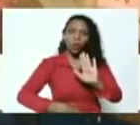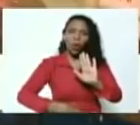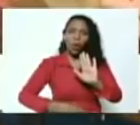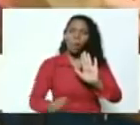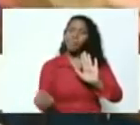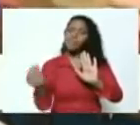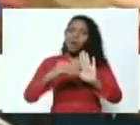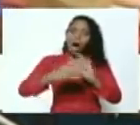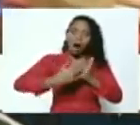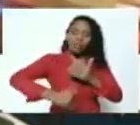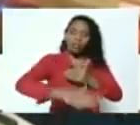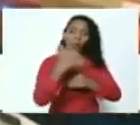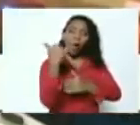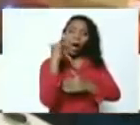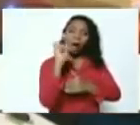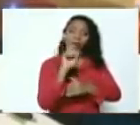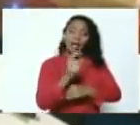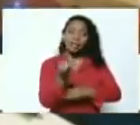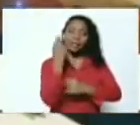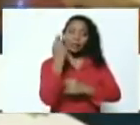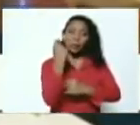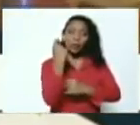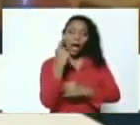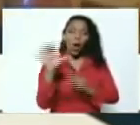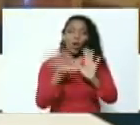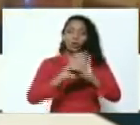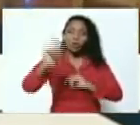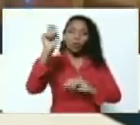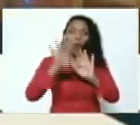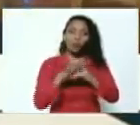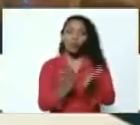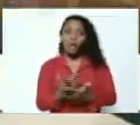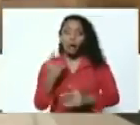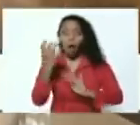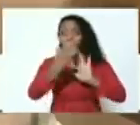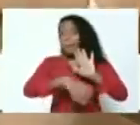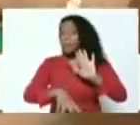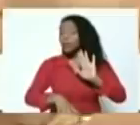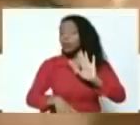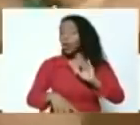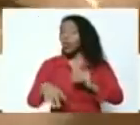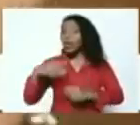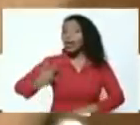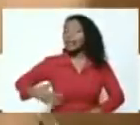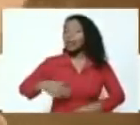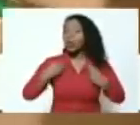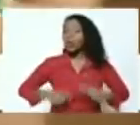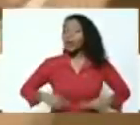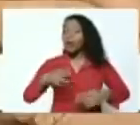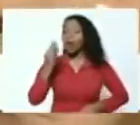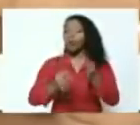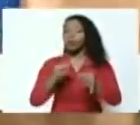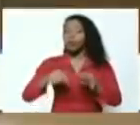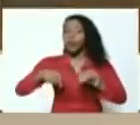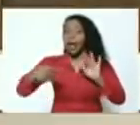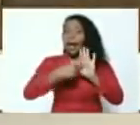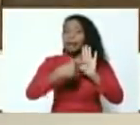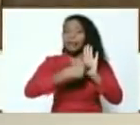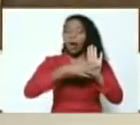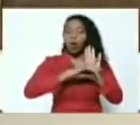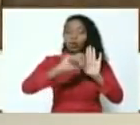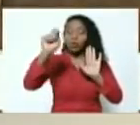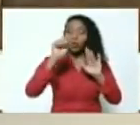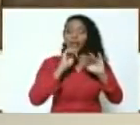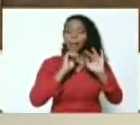más avanzados que existen en ninguna constitución del mundo, que son los capítulos de los derechos humanos y de la justicia de esta constitución del